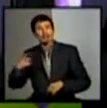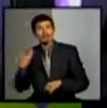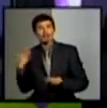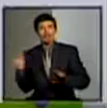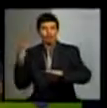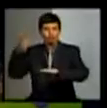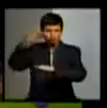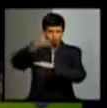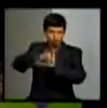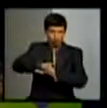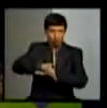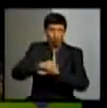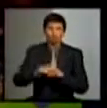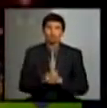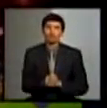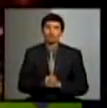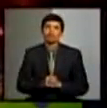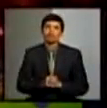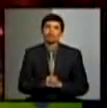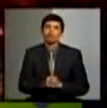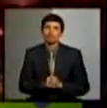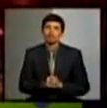su llegada.